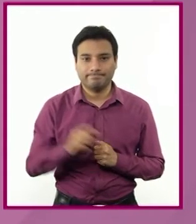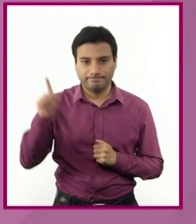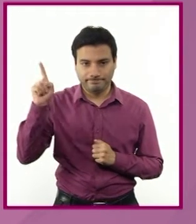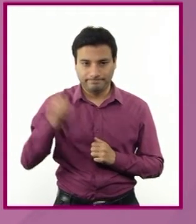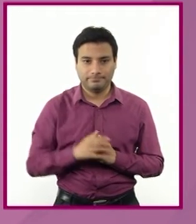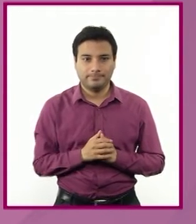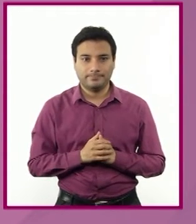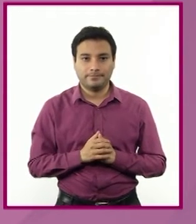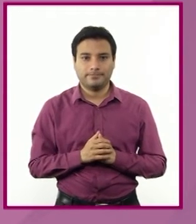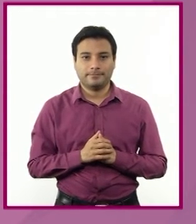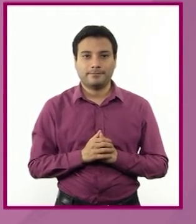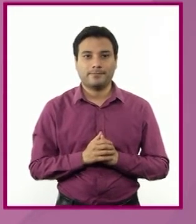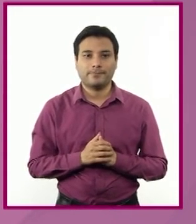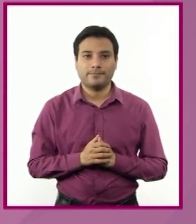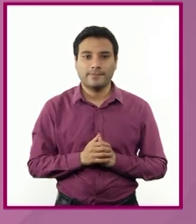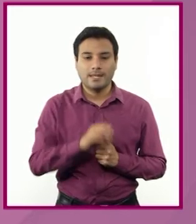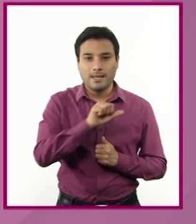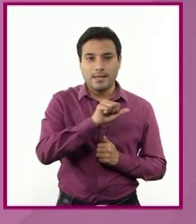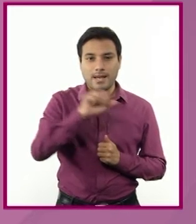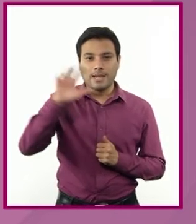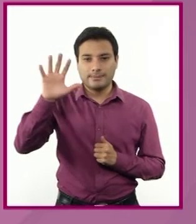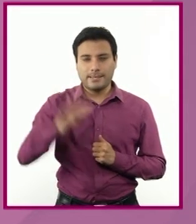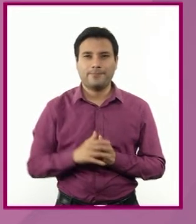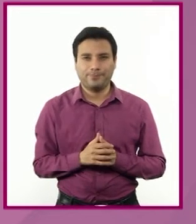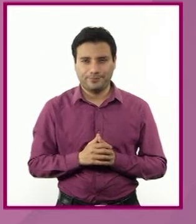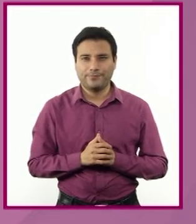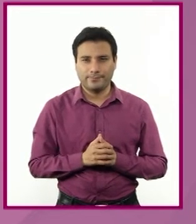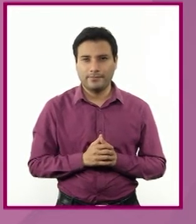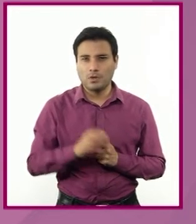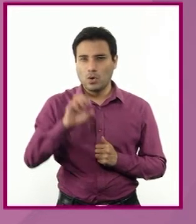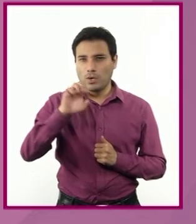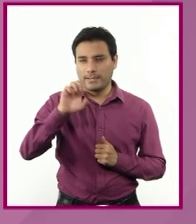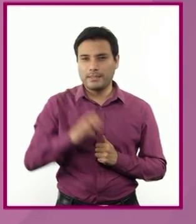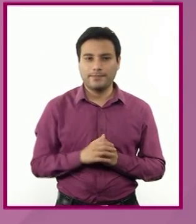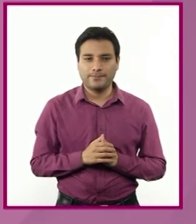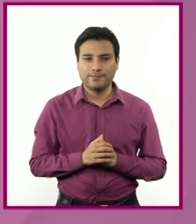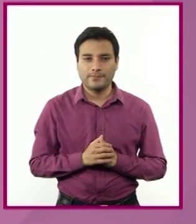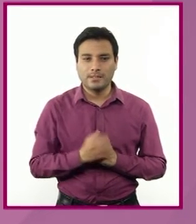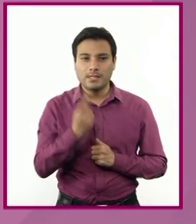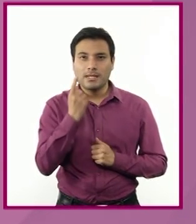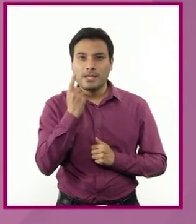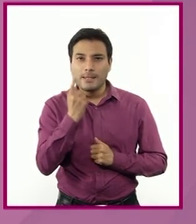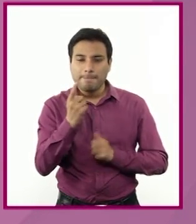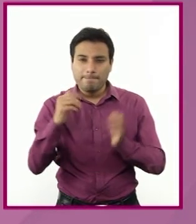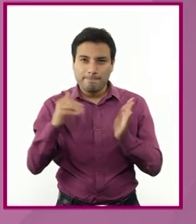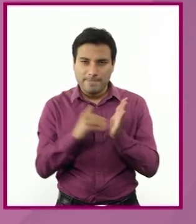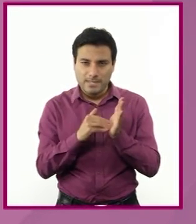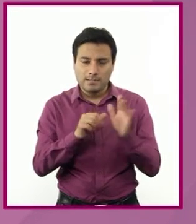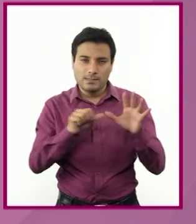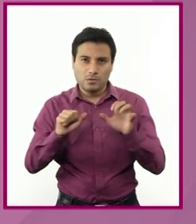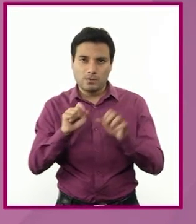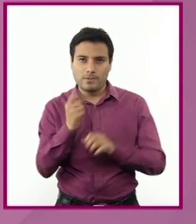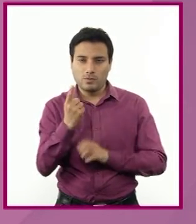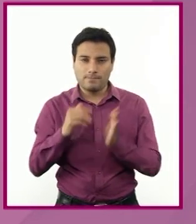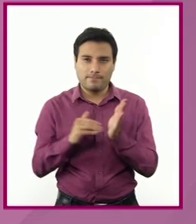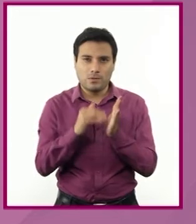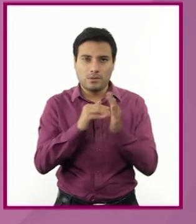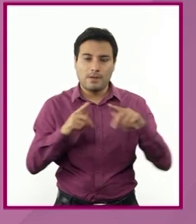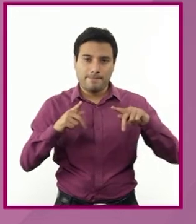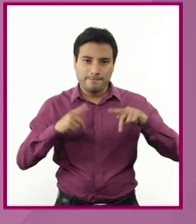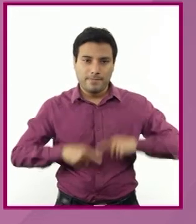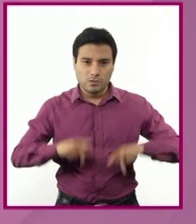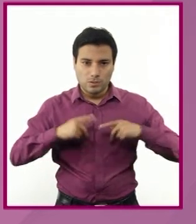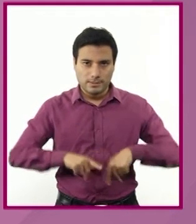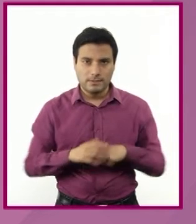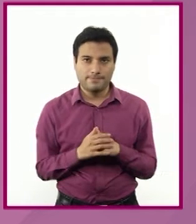Zona 1, Asia Oriental, con una población aproximada de 1.621 millones de habitantes. Esta zona